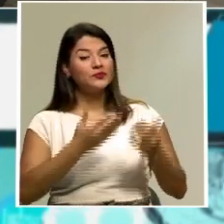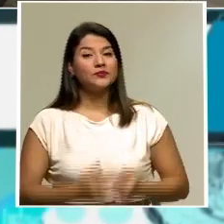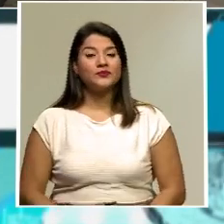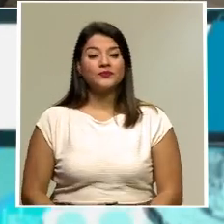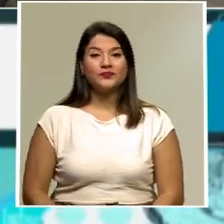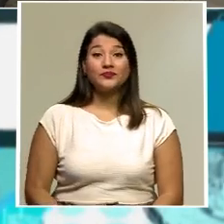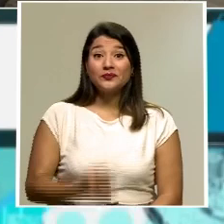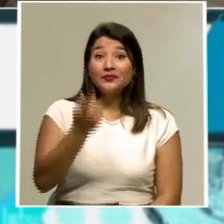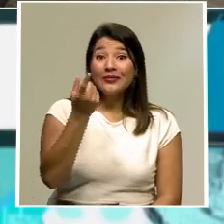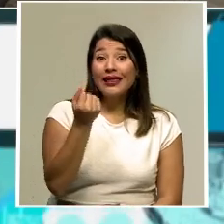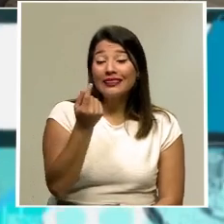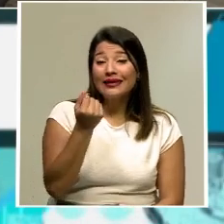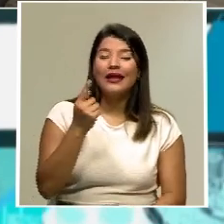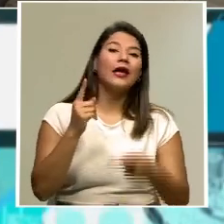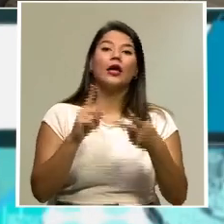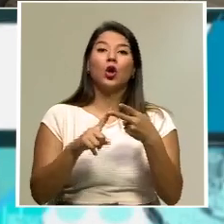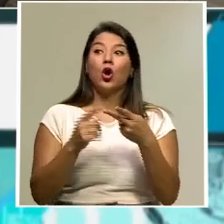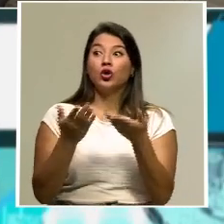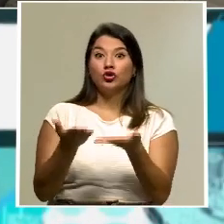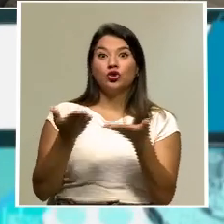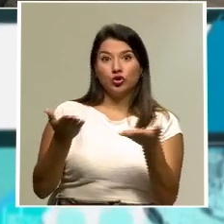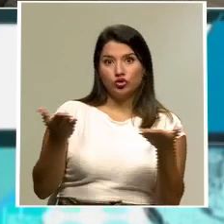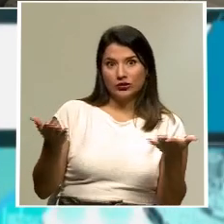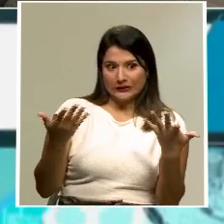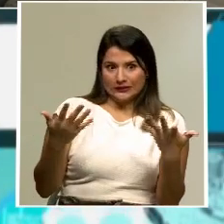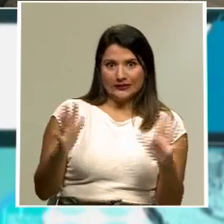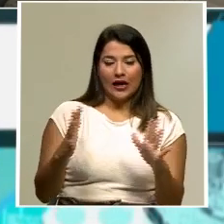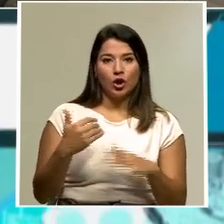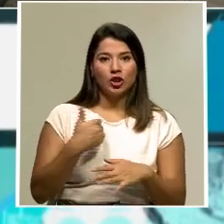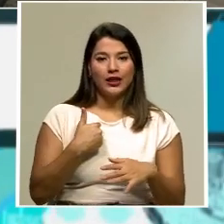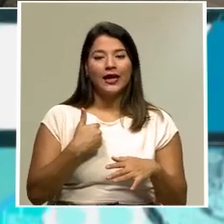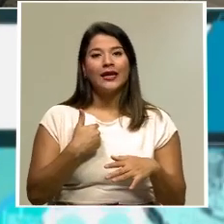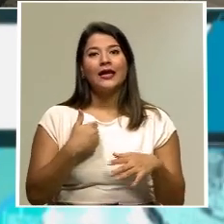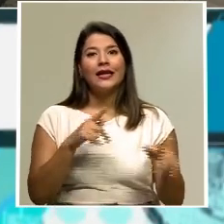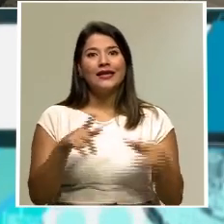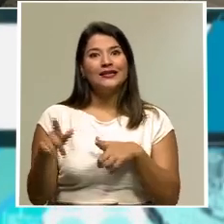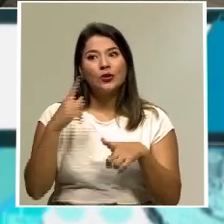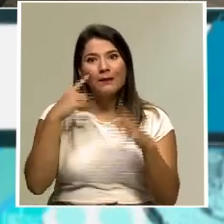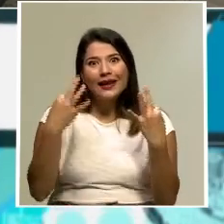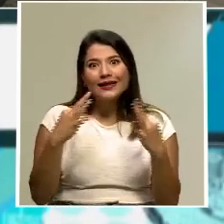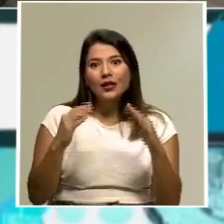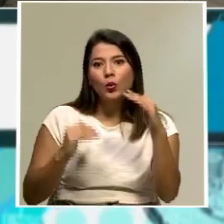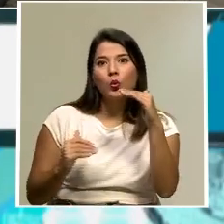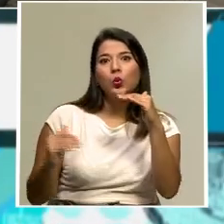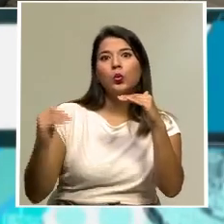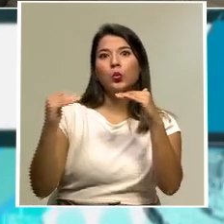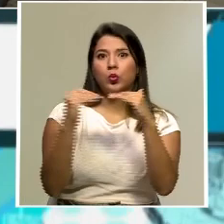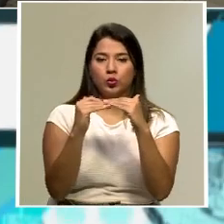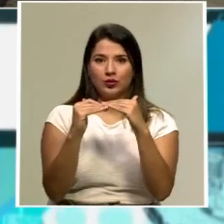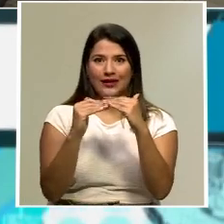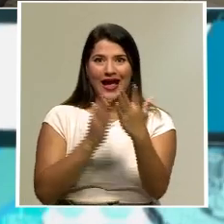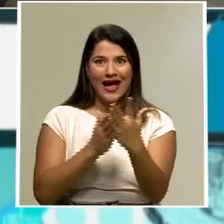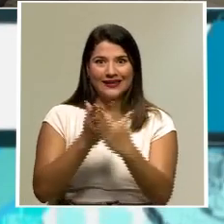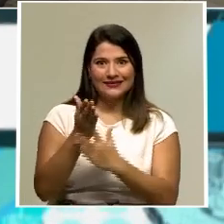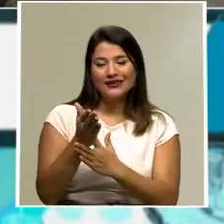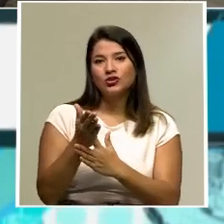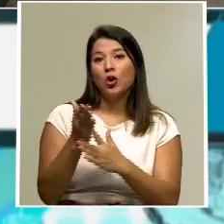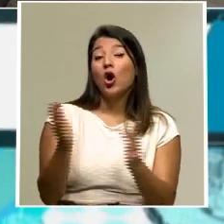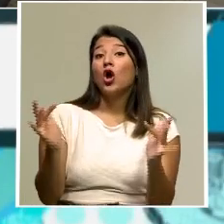El dinero y los recursos están disponibles para disminuir la brecha digital, pero las decisiones no se